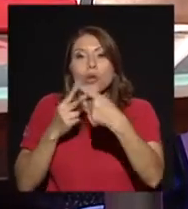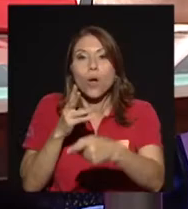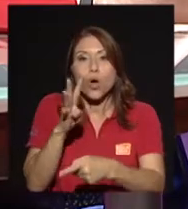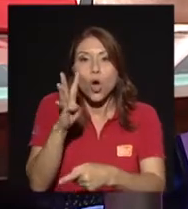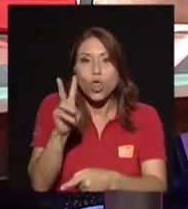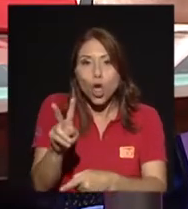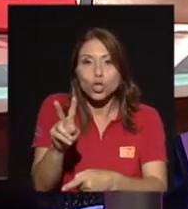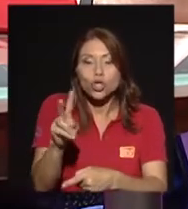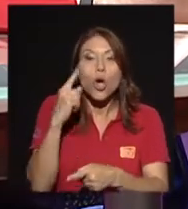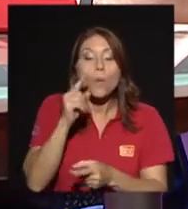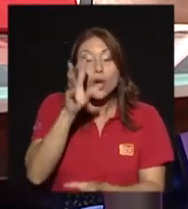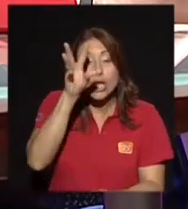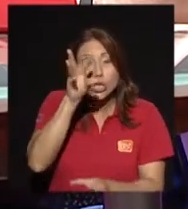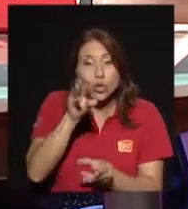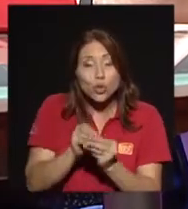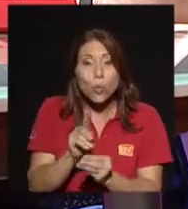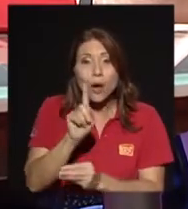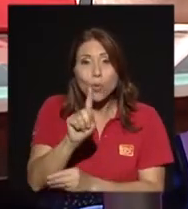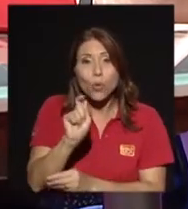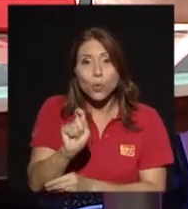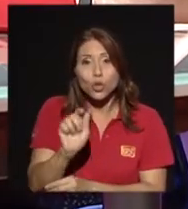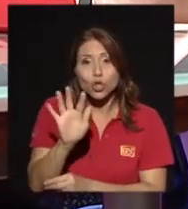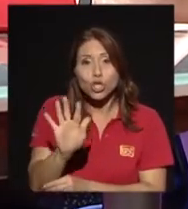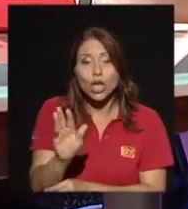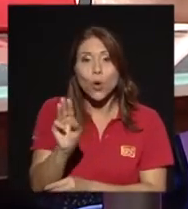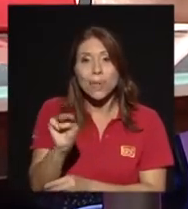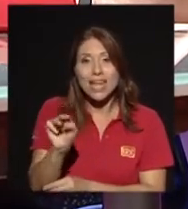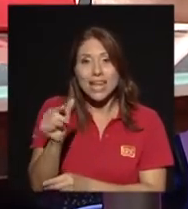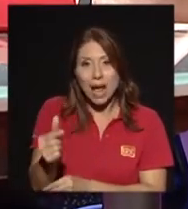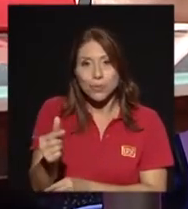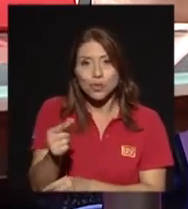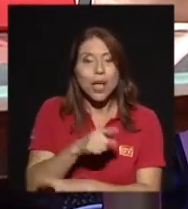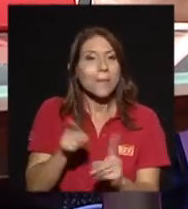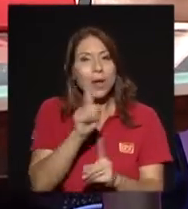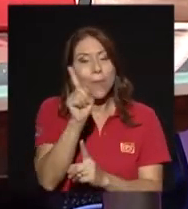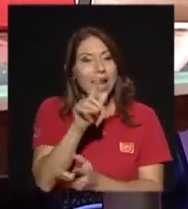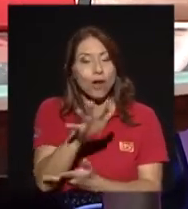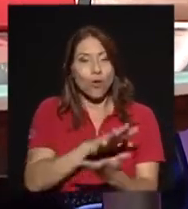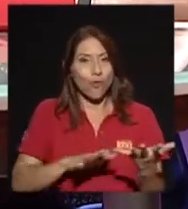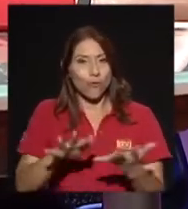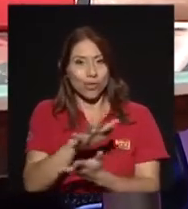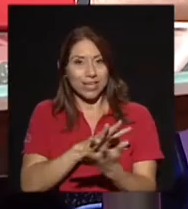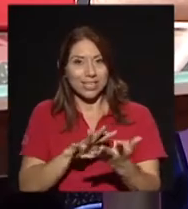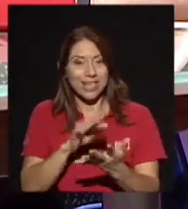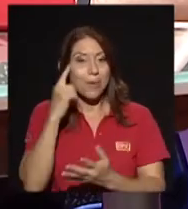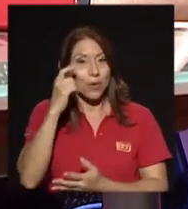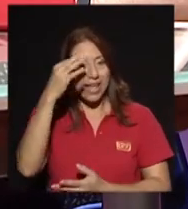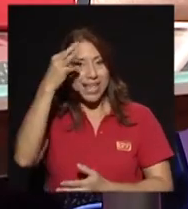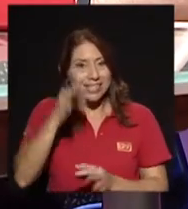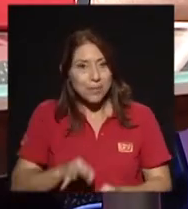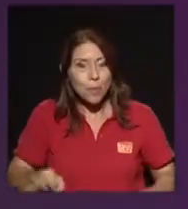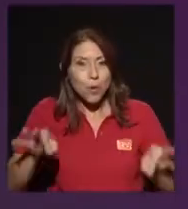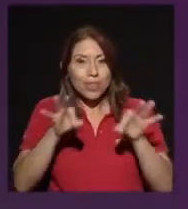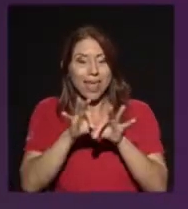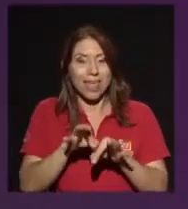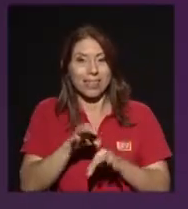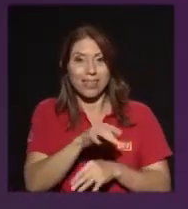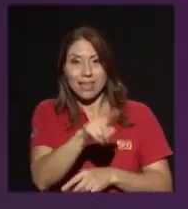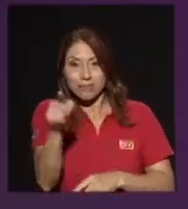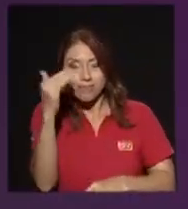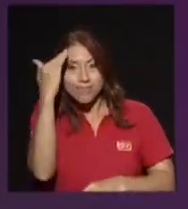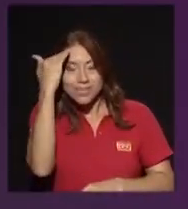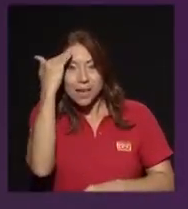que ser 1.5 miligramos. Pero para no confundirse, porque yo creo que es importante, ¿verdad?, que quienes nos escuchen